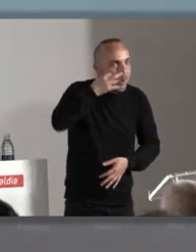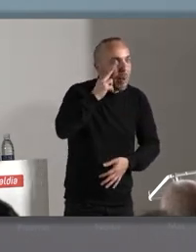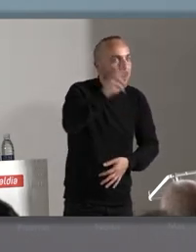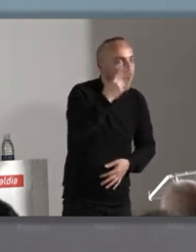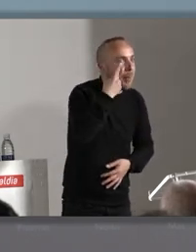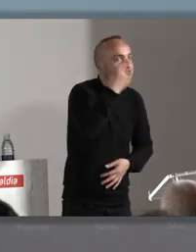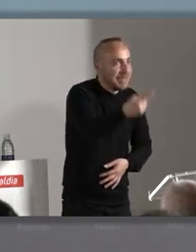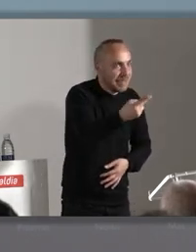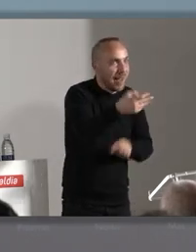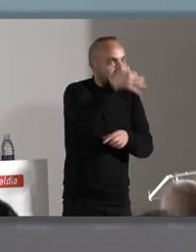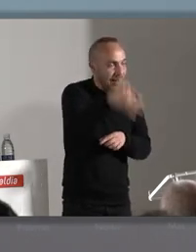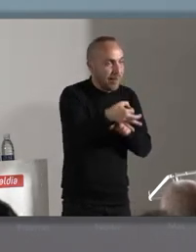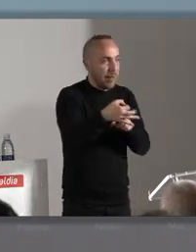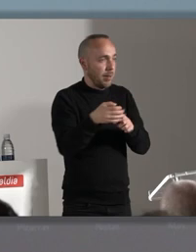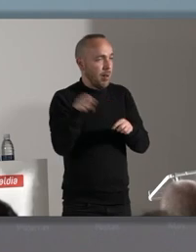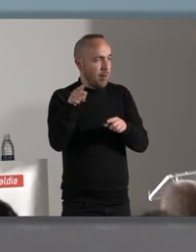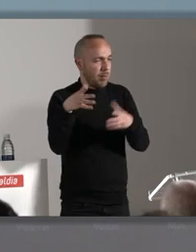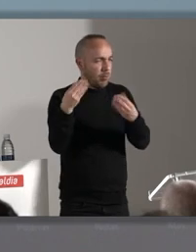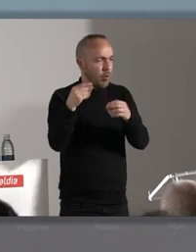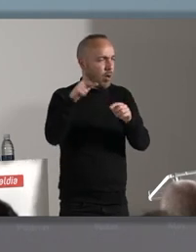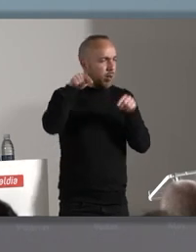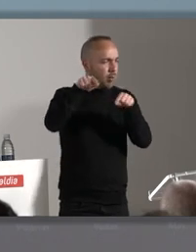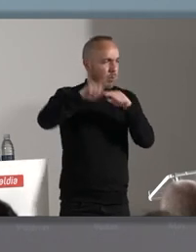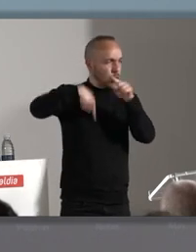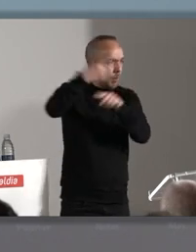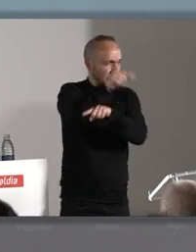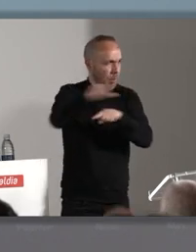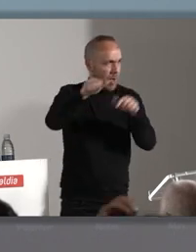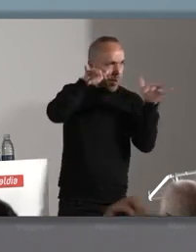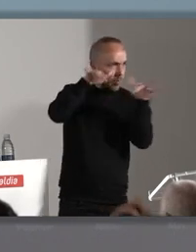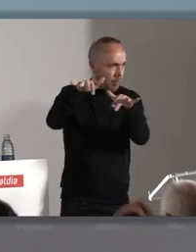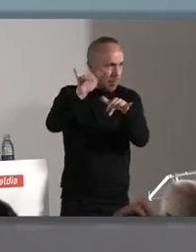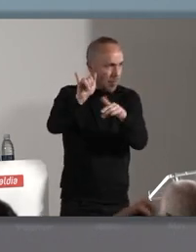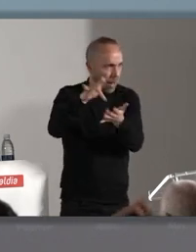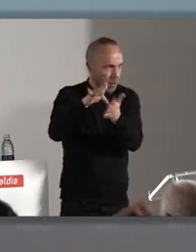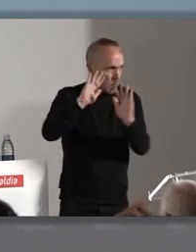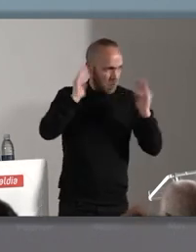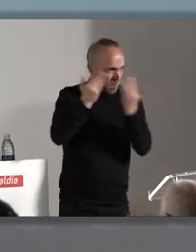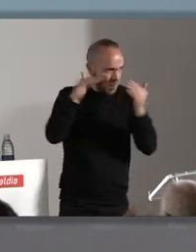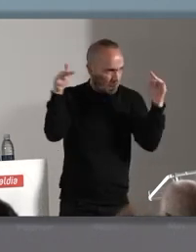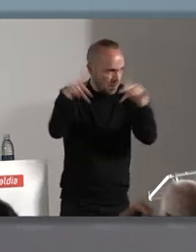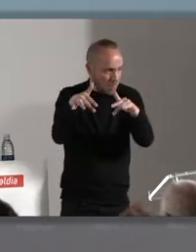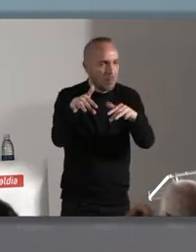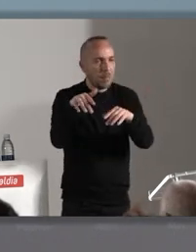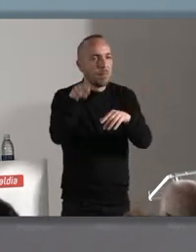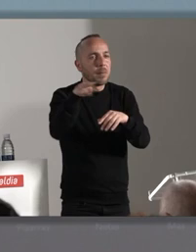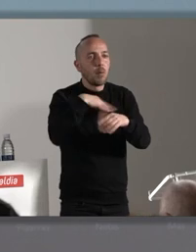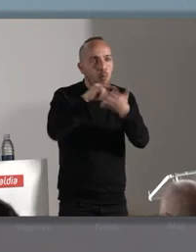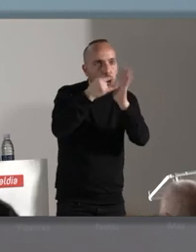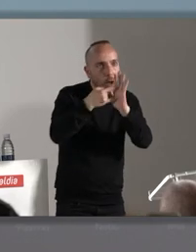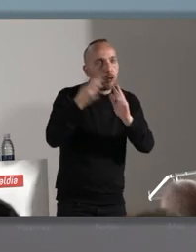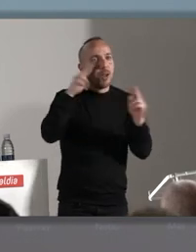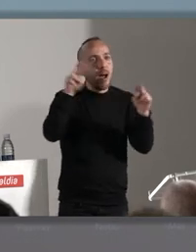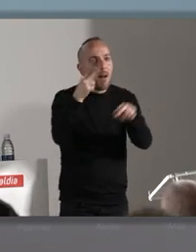de acoger también el Gobierno de Navarra la semana que viene en Barcelona, pues de poder visitar presencialmente y físicamente proyectos existentes y en fase de convivencia